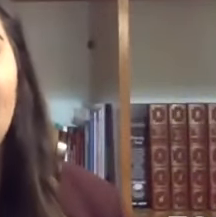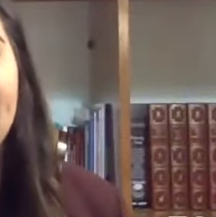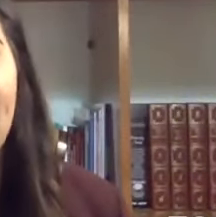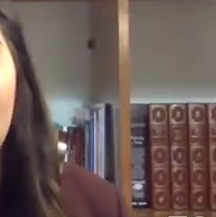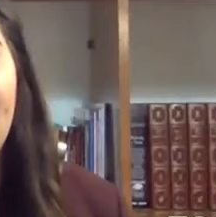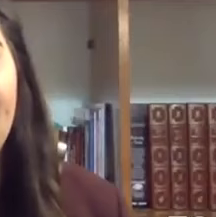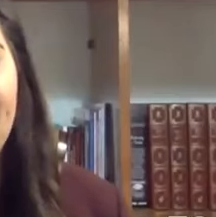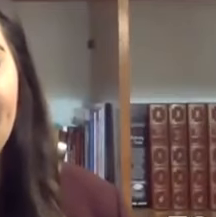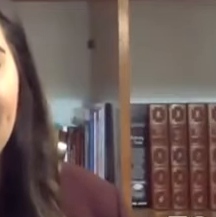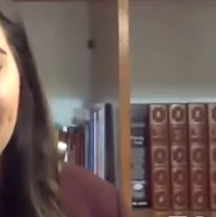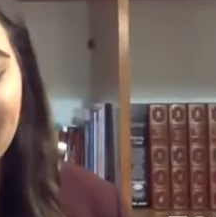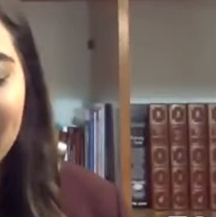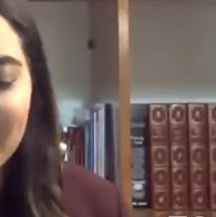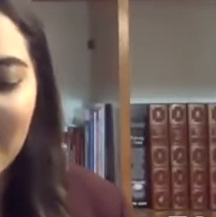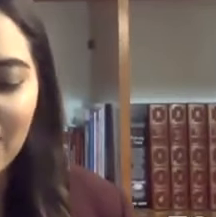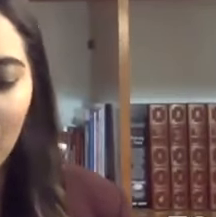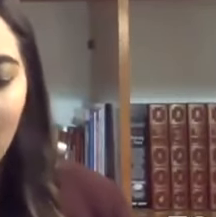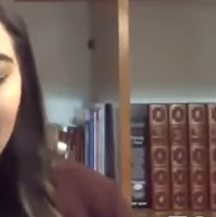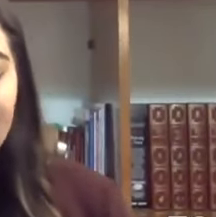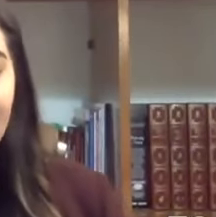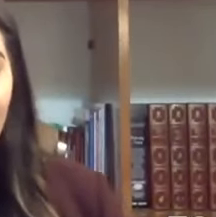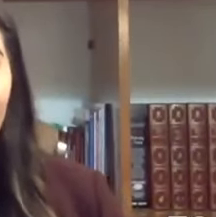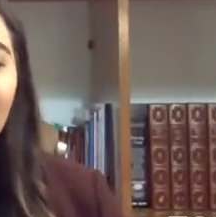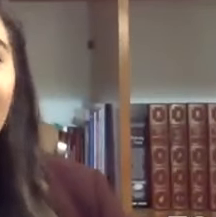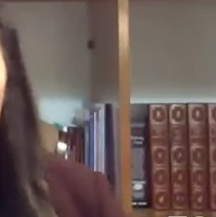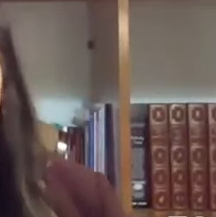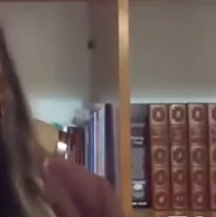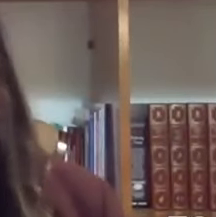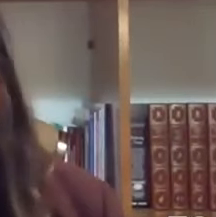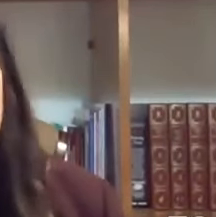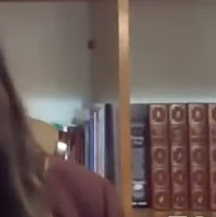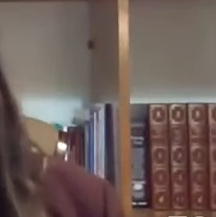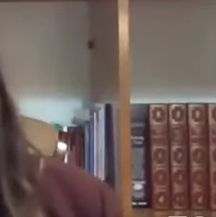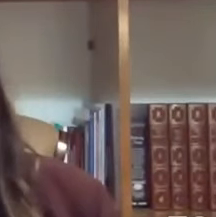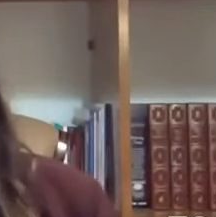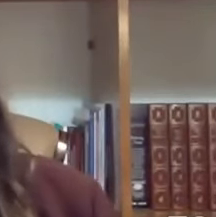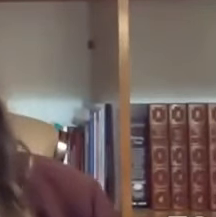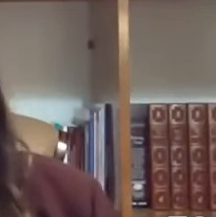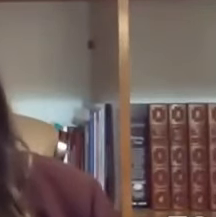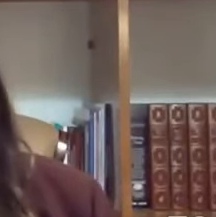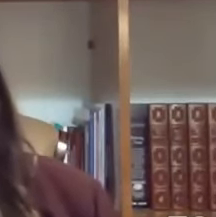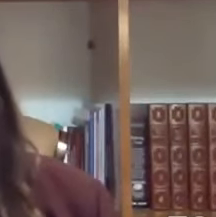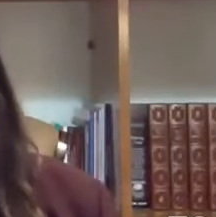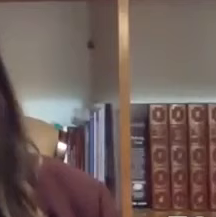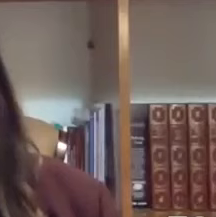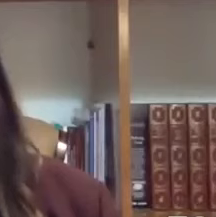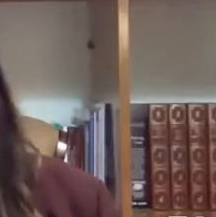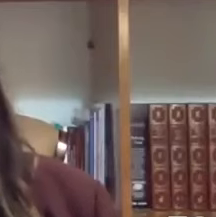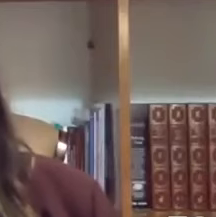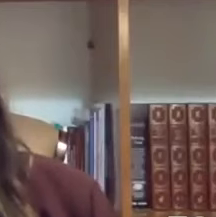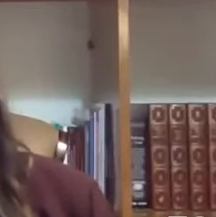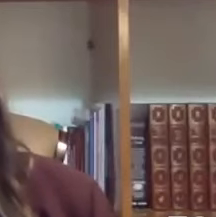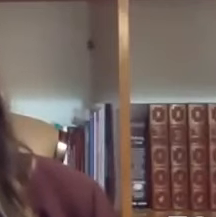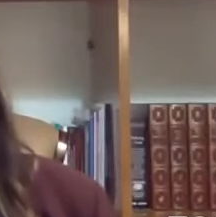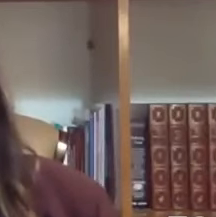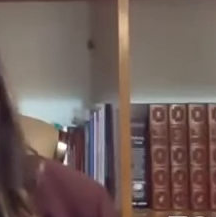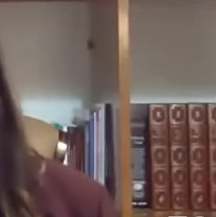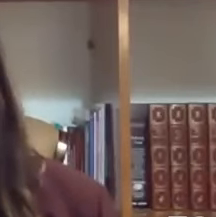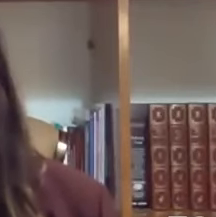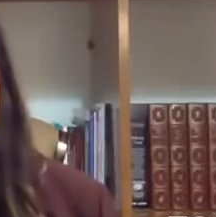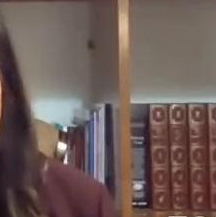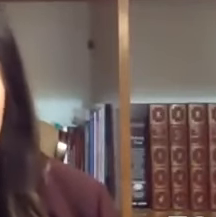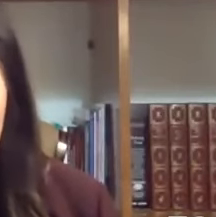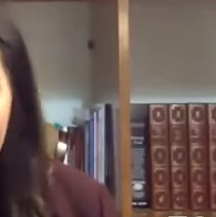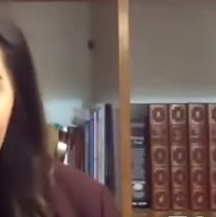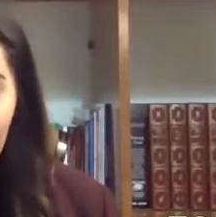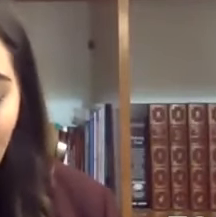nos comentaba Ricardo que nos encontramos ya efectivamente a 10 años de aquella reforma constitucional